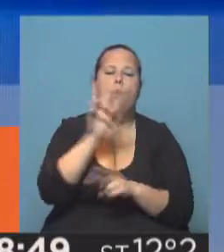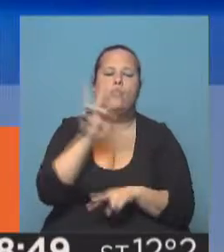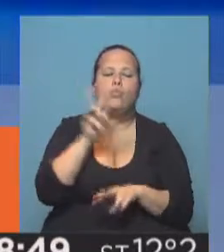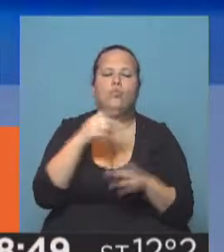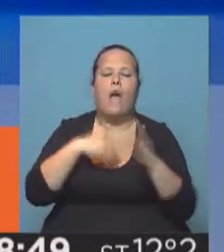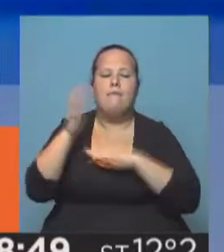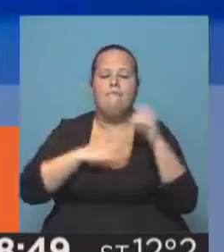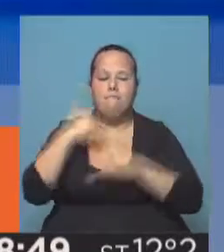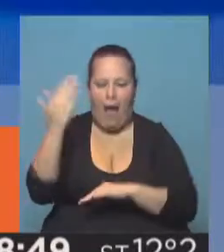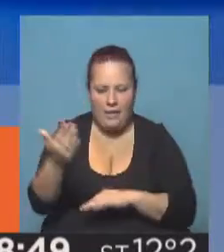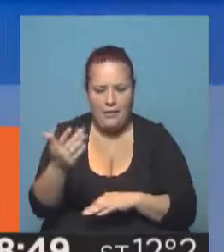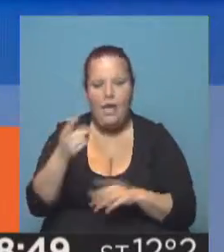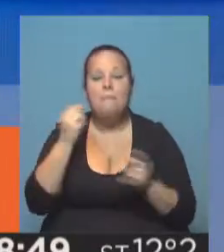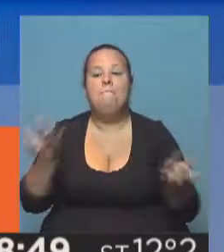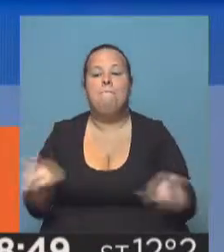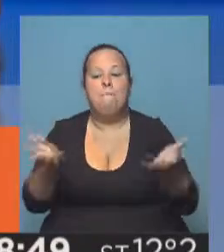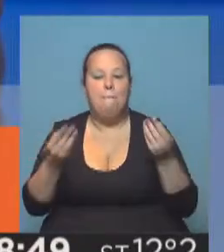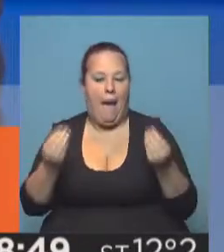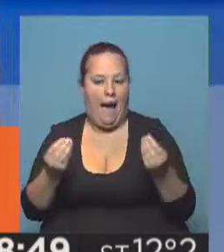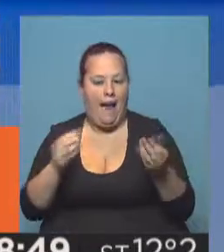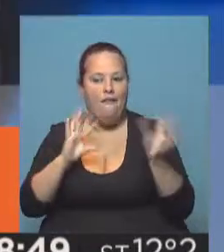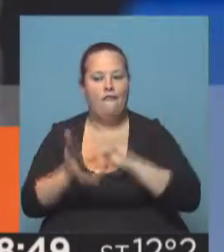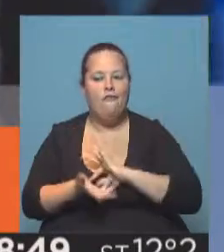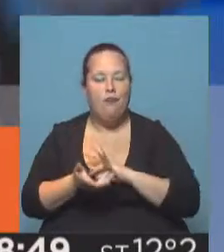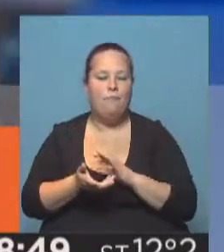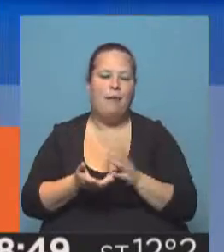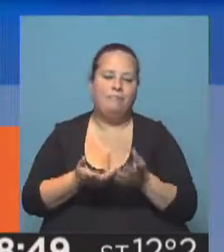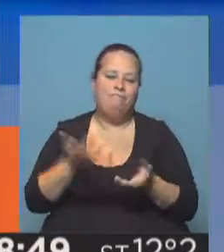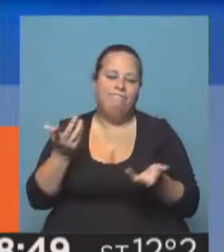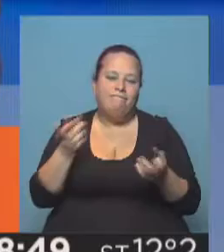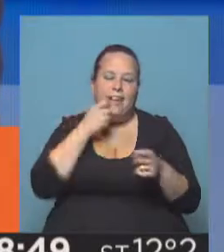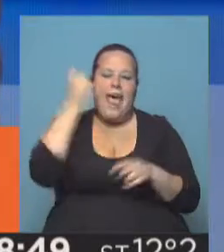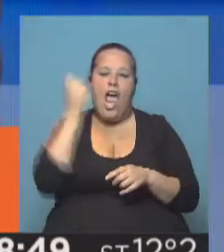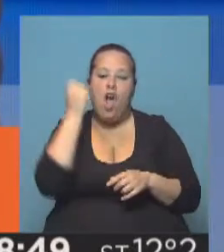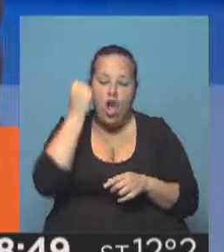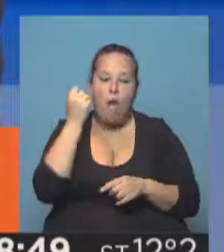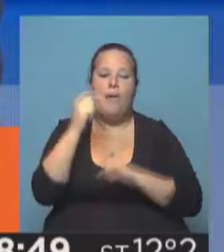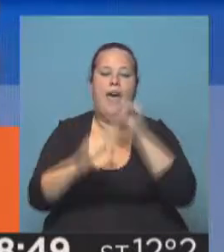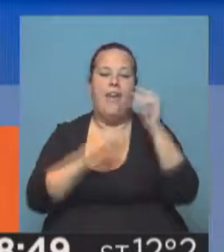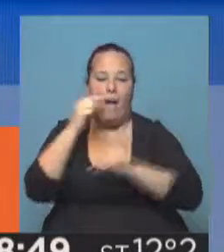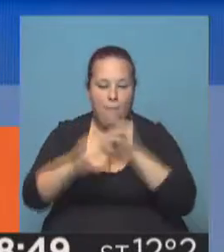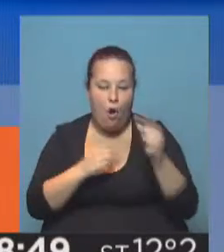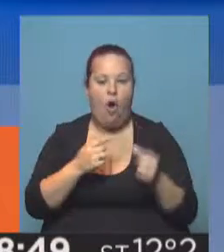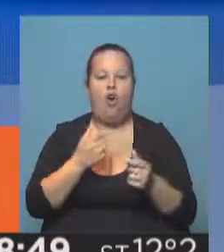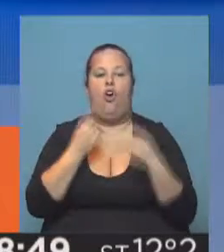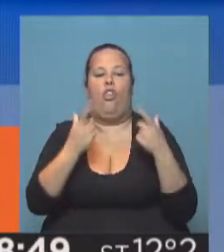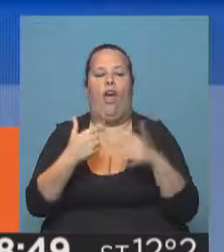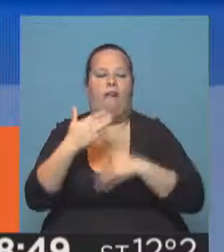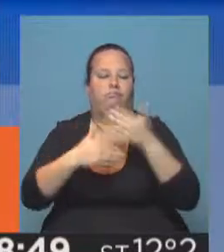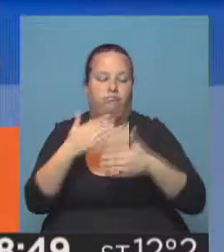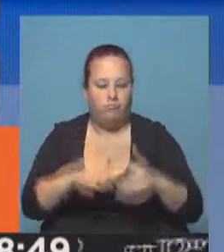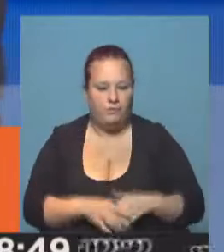obra pública como motor para tratar que la economía comience a generar un